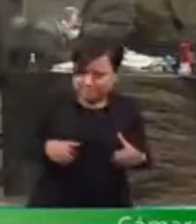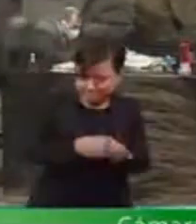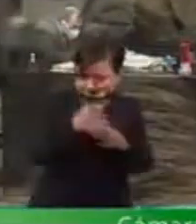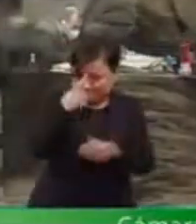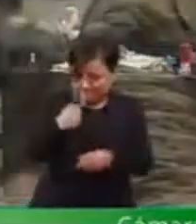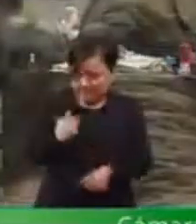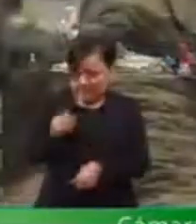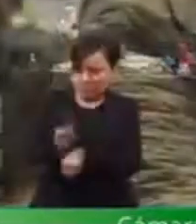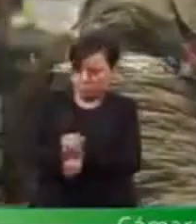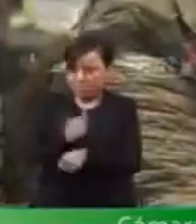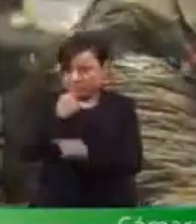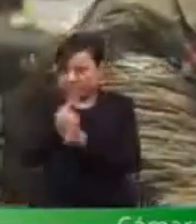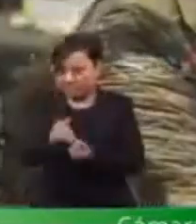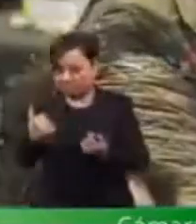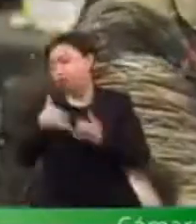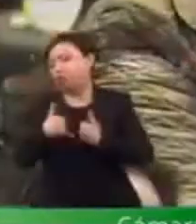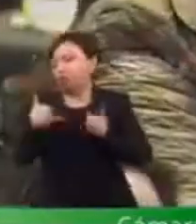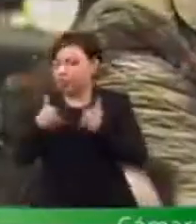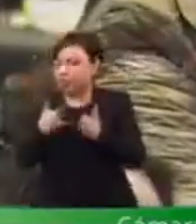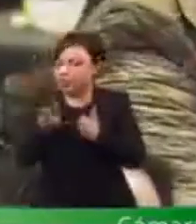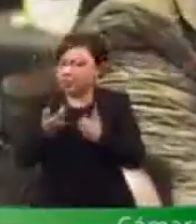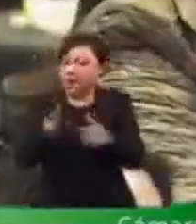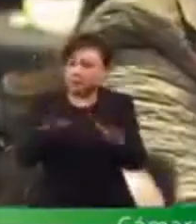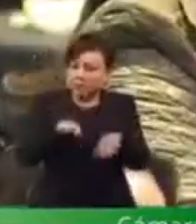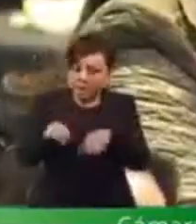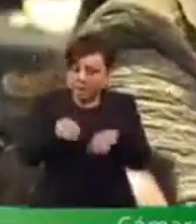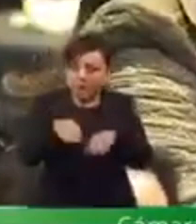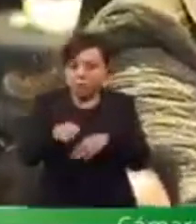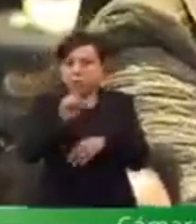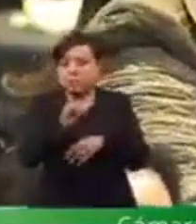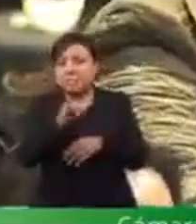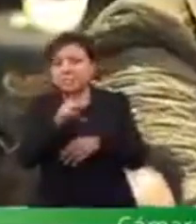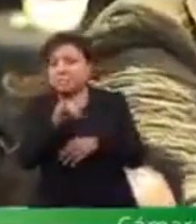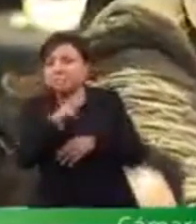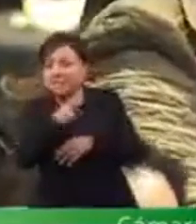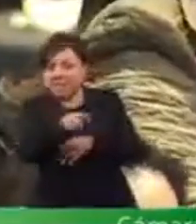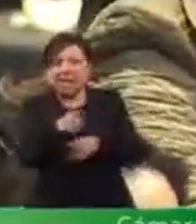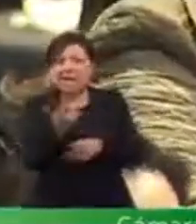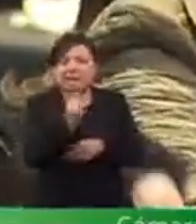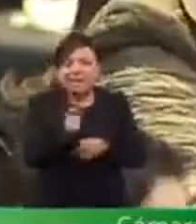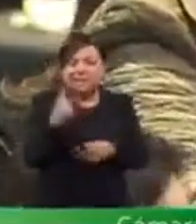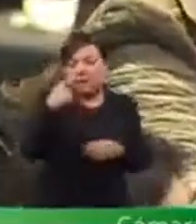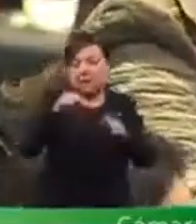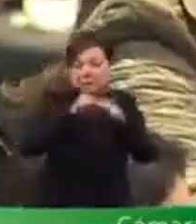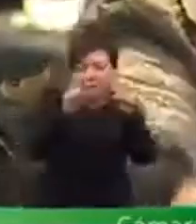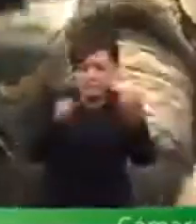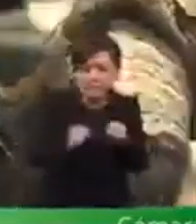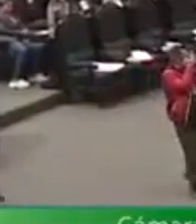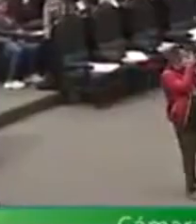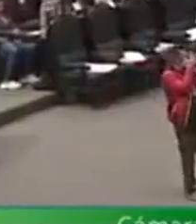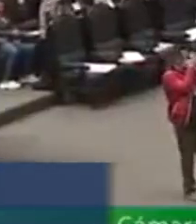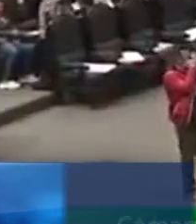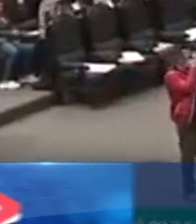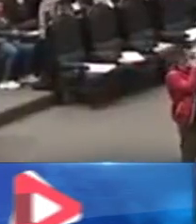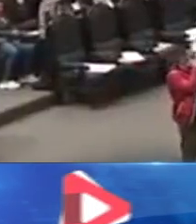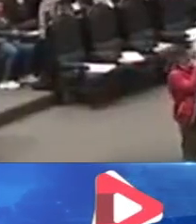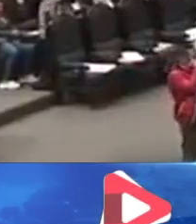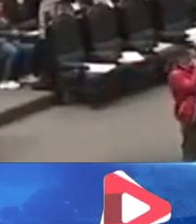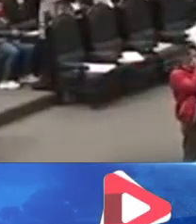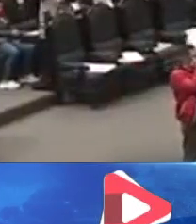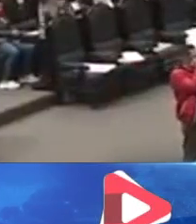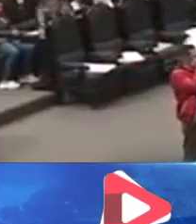se beneficiará a más de 25 millones de familias pobres y de clase media de México con recursos destinados a salud,